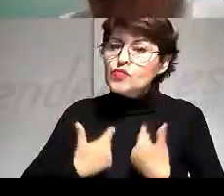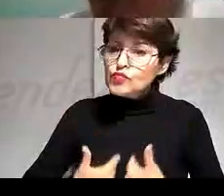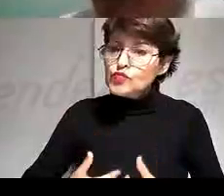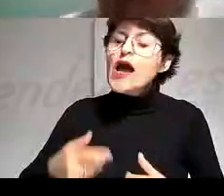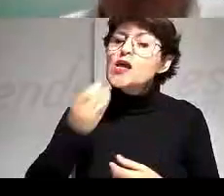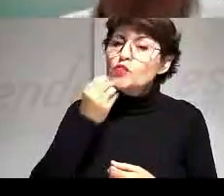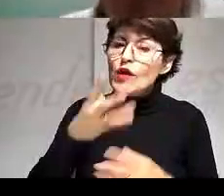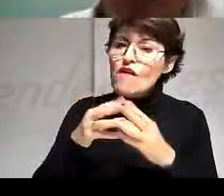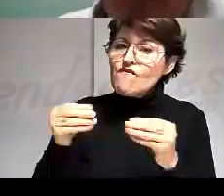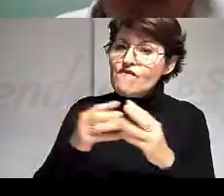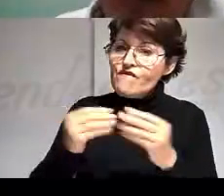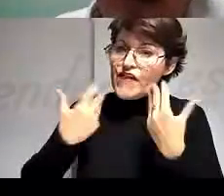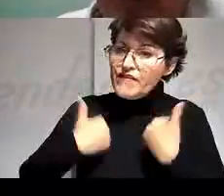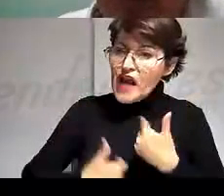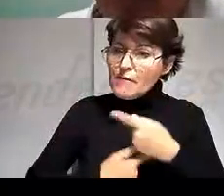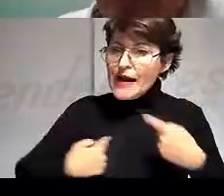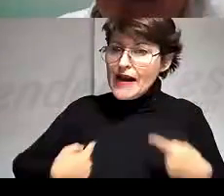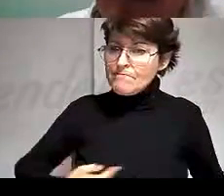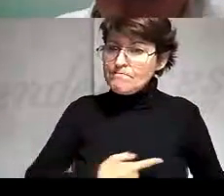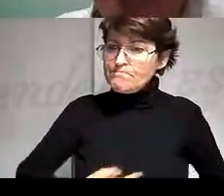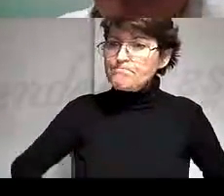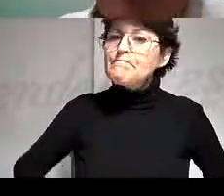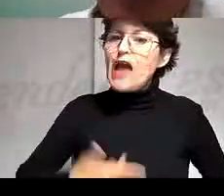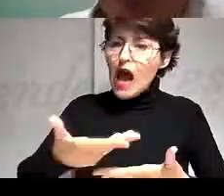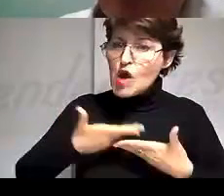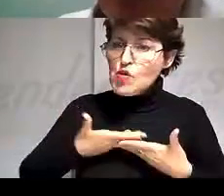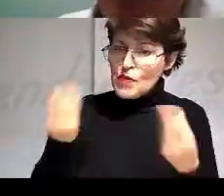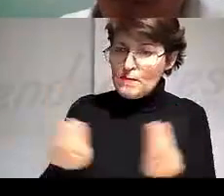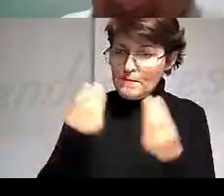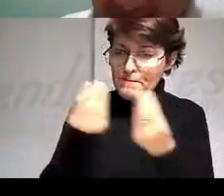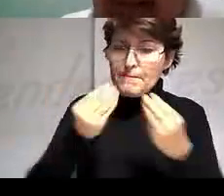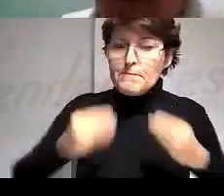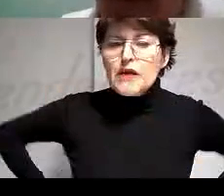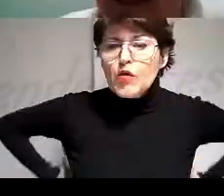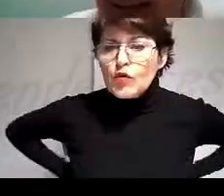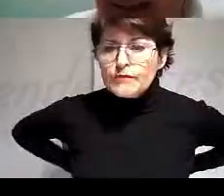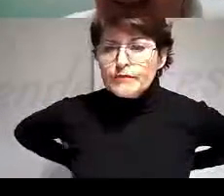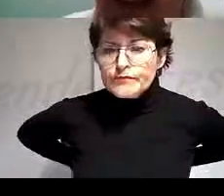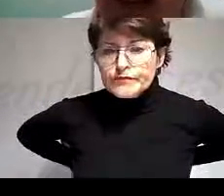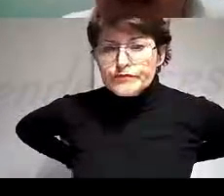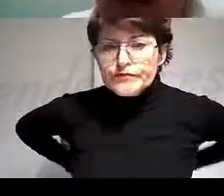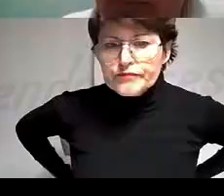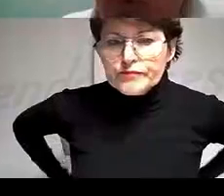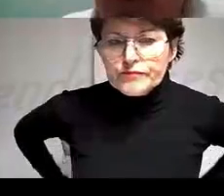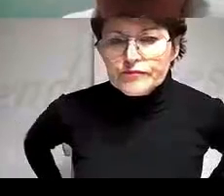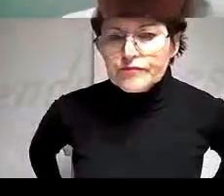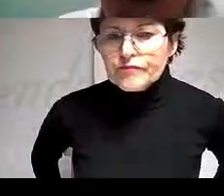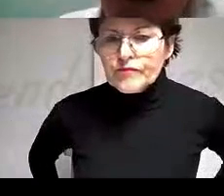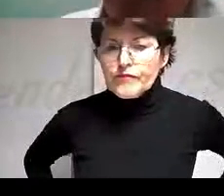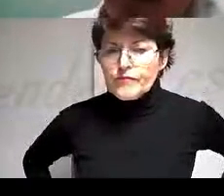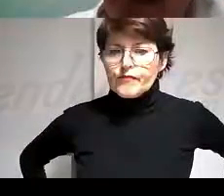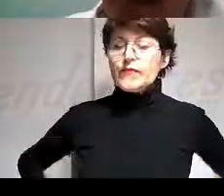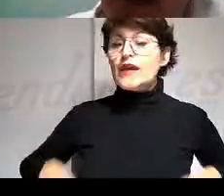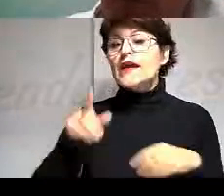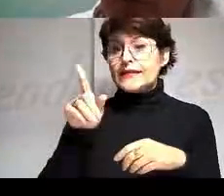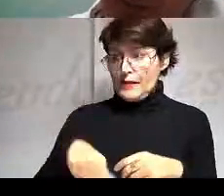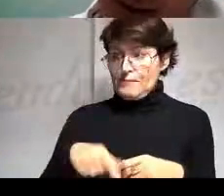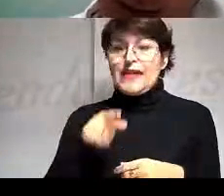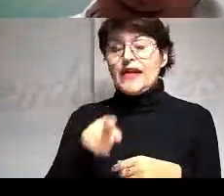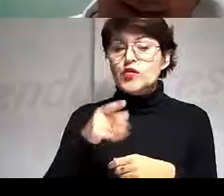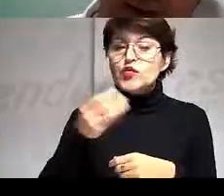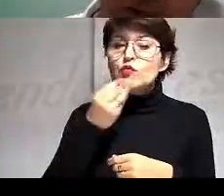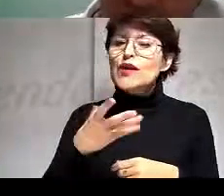fibra que luego vamos a aprovechar, y además la presencia de esa pulpa hace que un